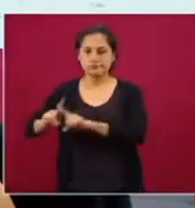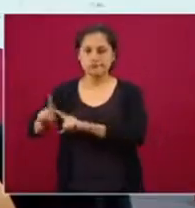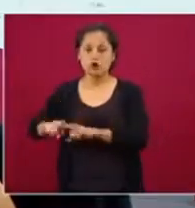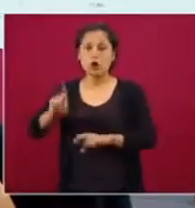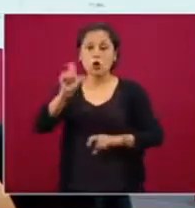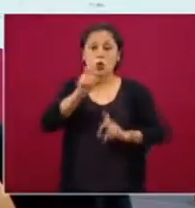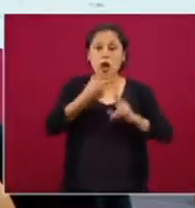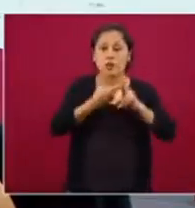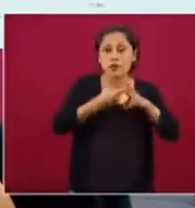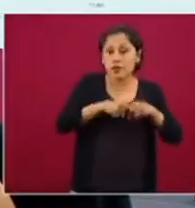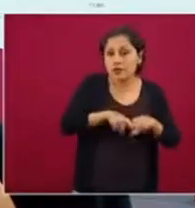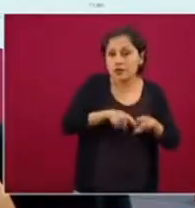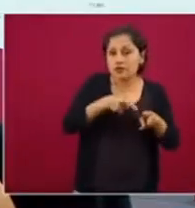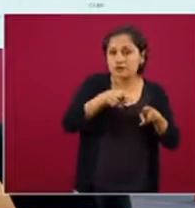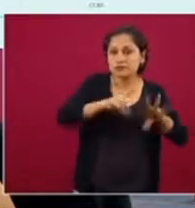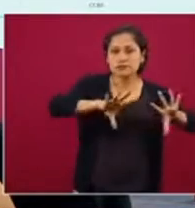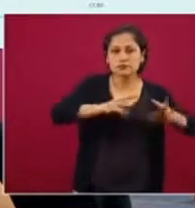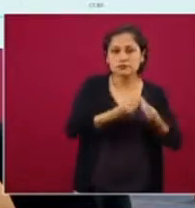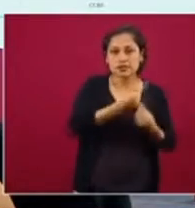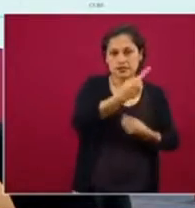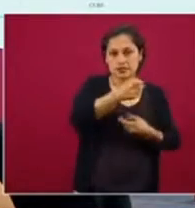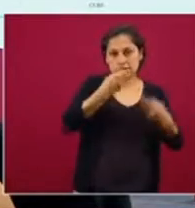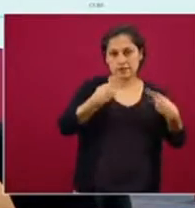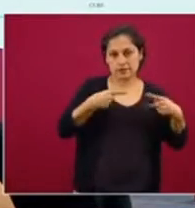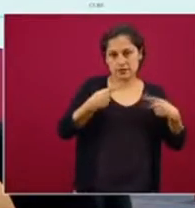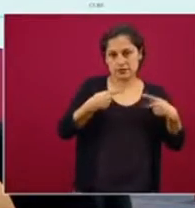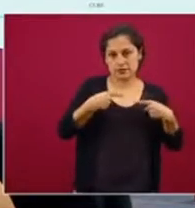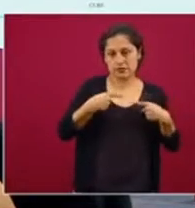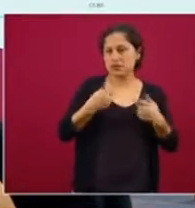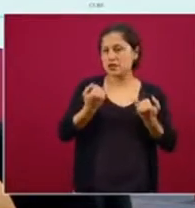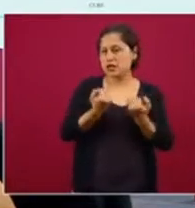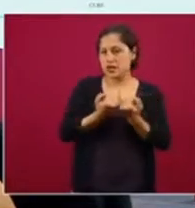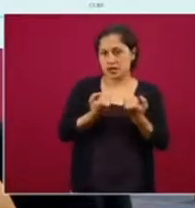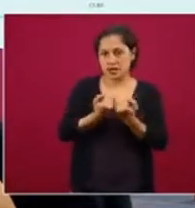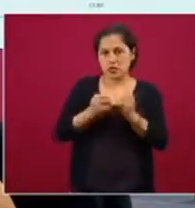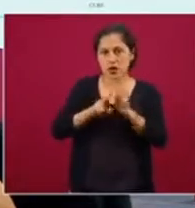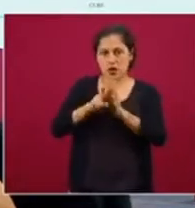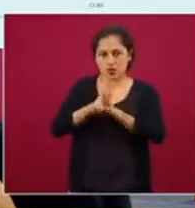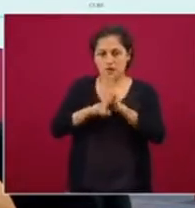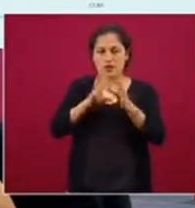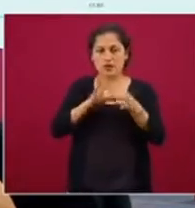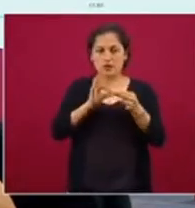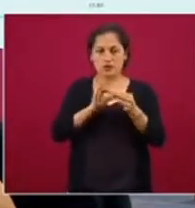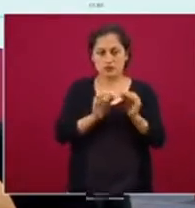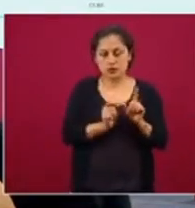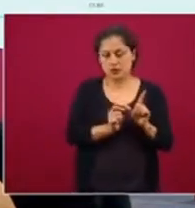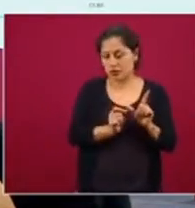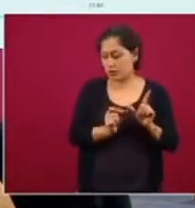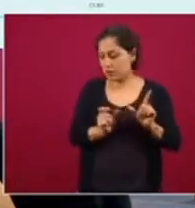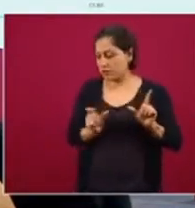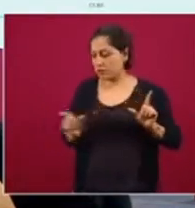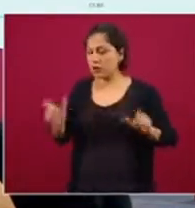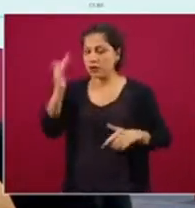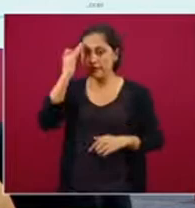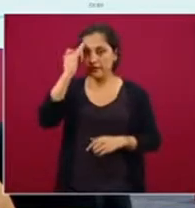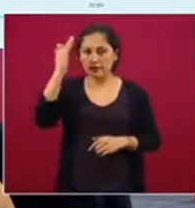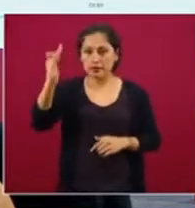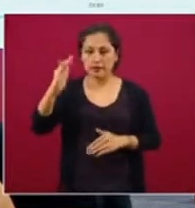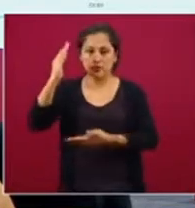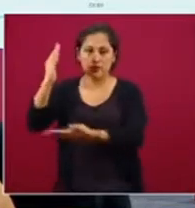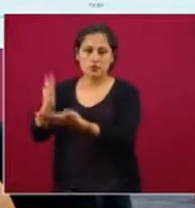100. Y la animación es igual, empezamos en enero, se va a ir expandiendo esta barra azul para llegar al 28 de